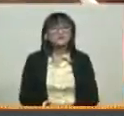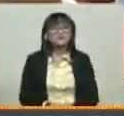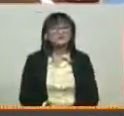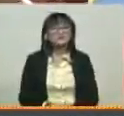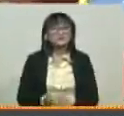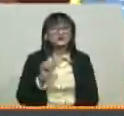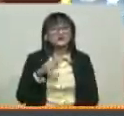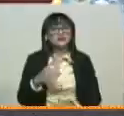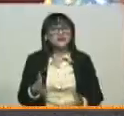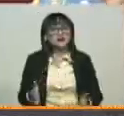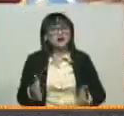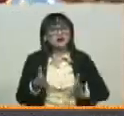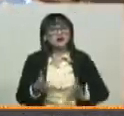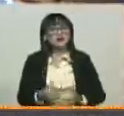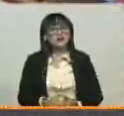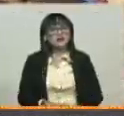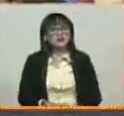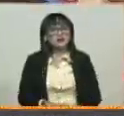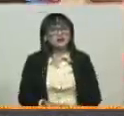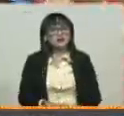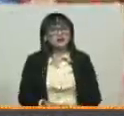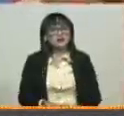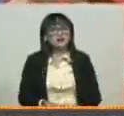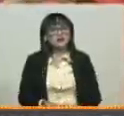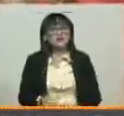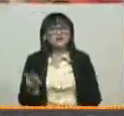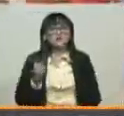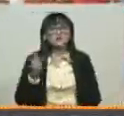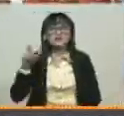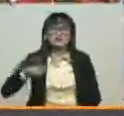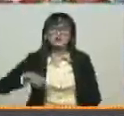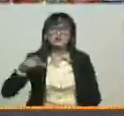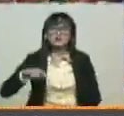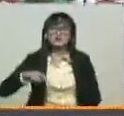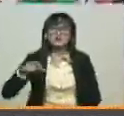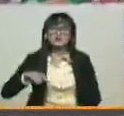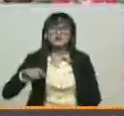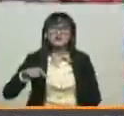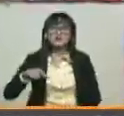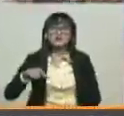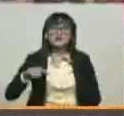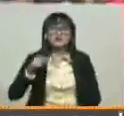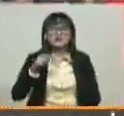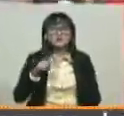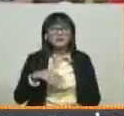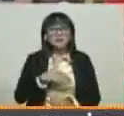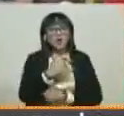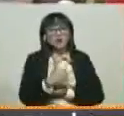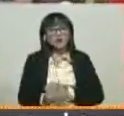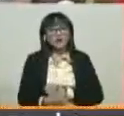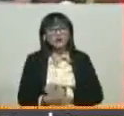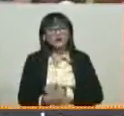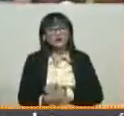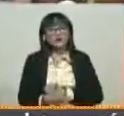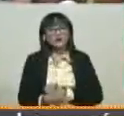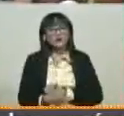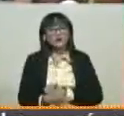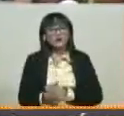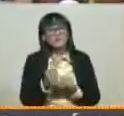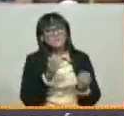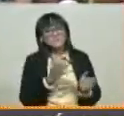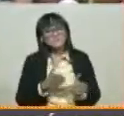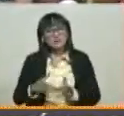Vamos a ganar porque Venezuela necesita un proyecto, un